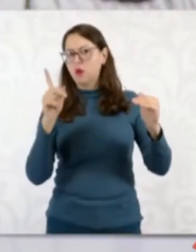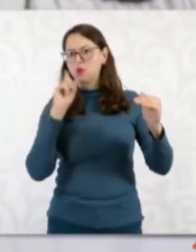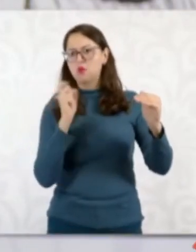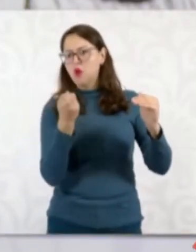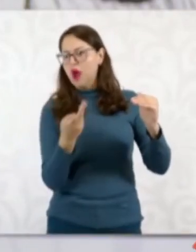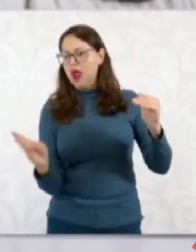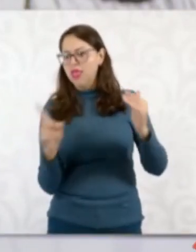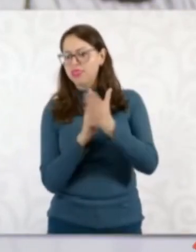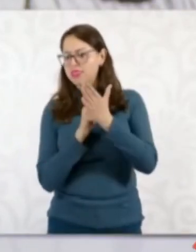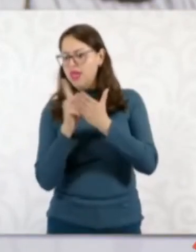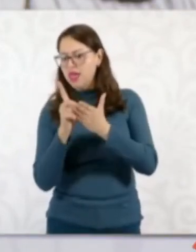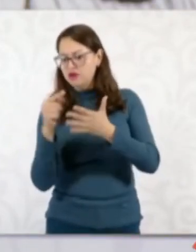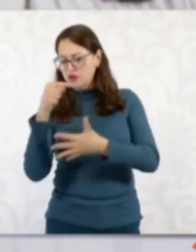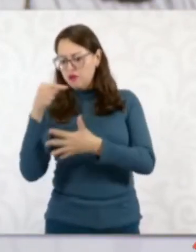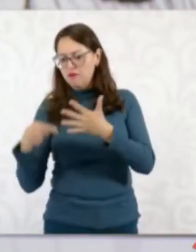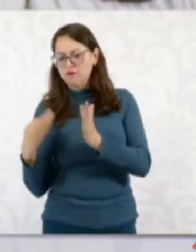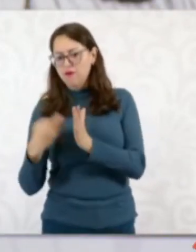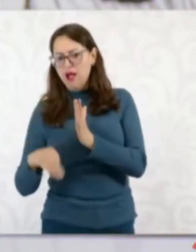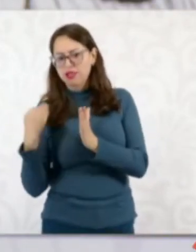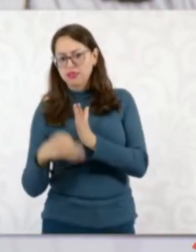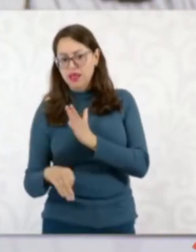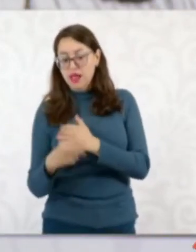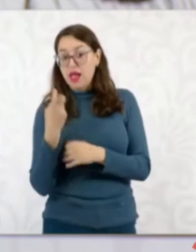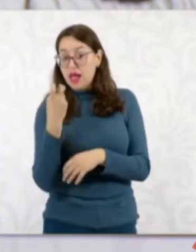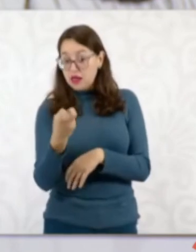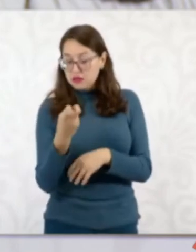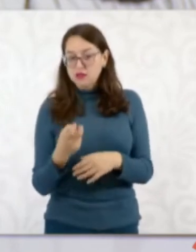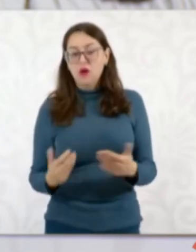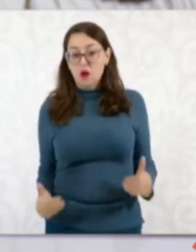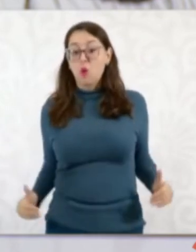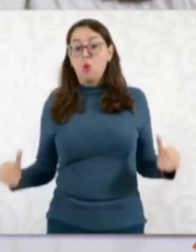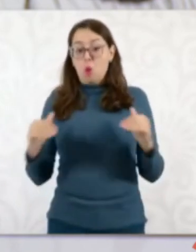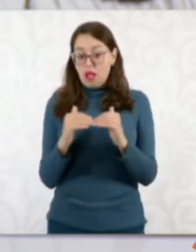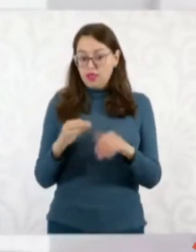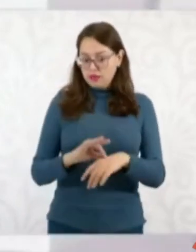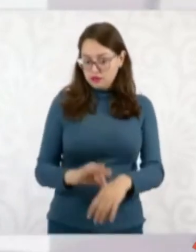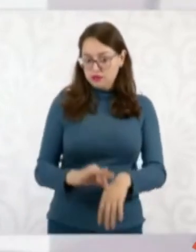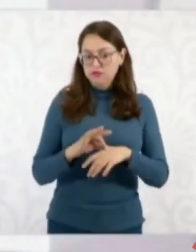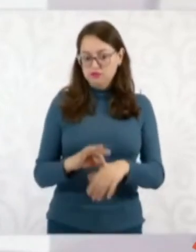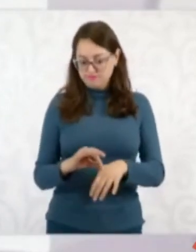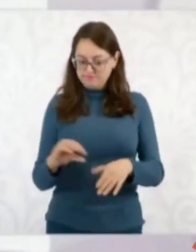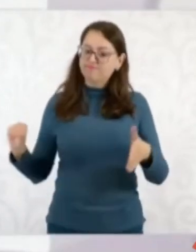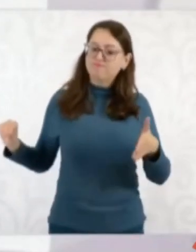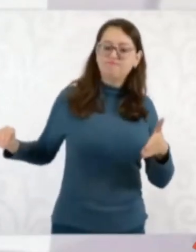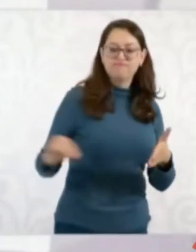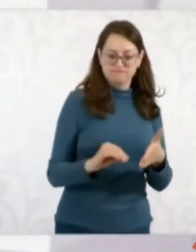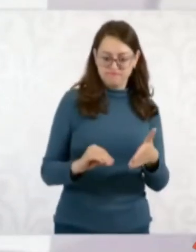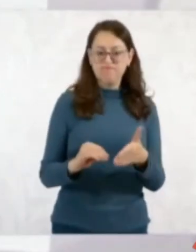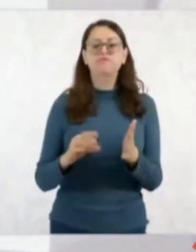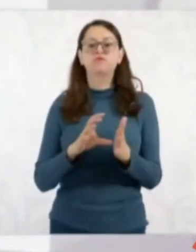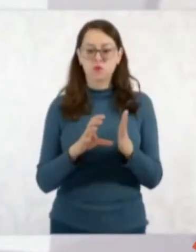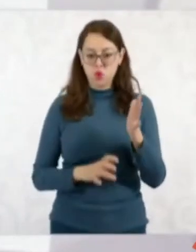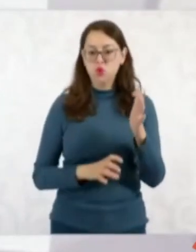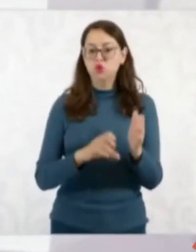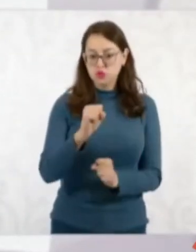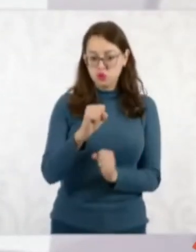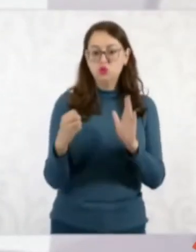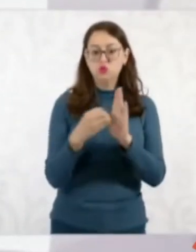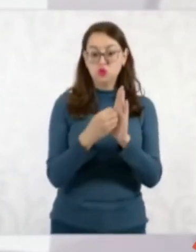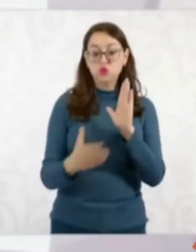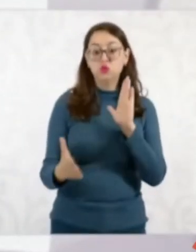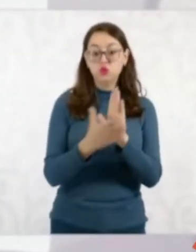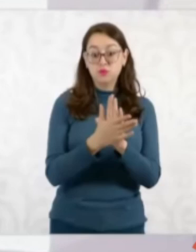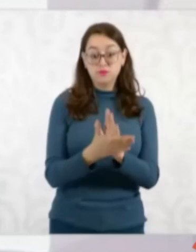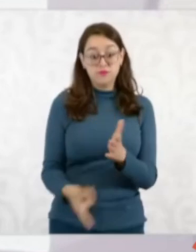mujeres, y a eso se refiere la igualdad sustantiva. Ahí mismo en la Constitución establecimos el derecho de las mujeres a una